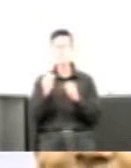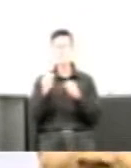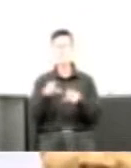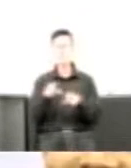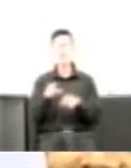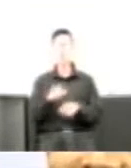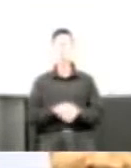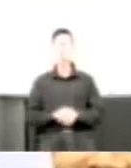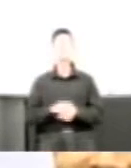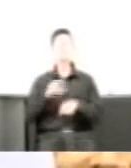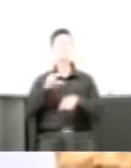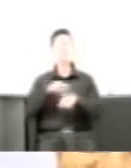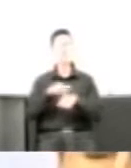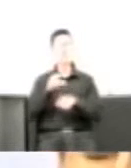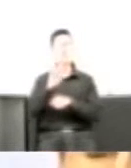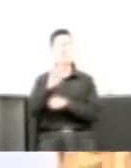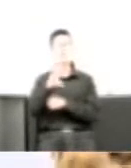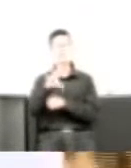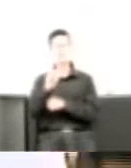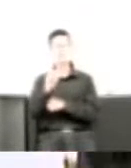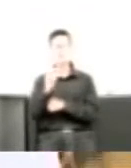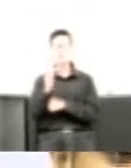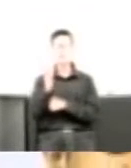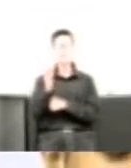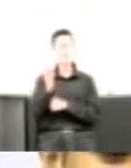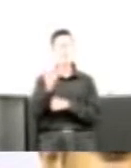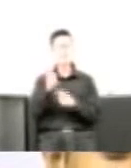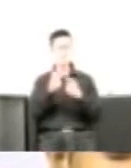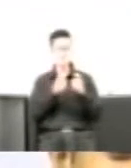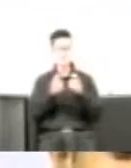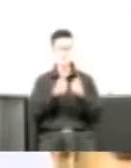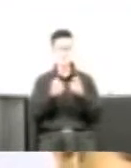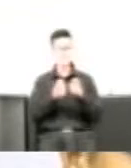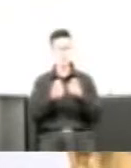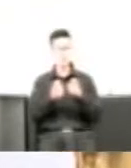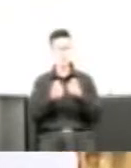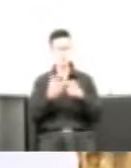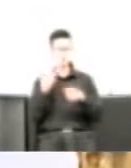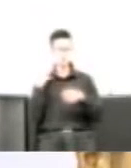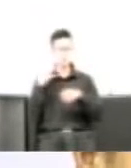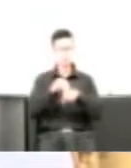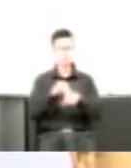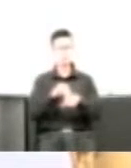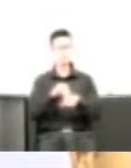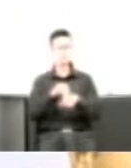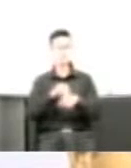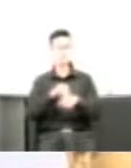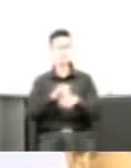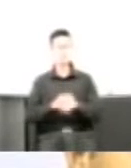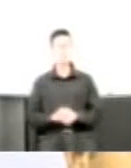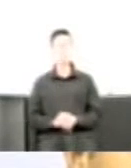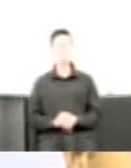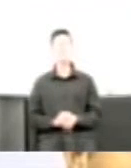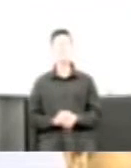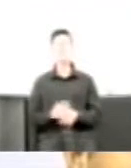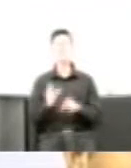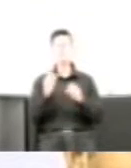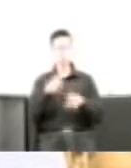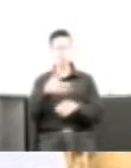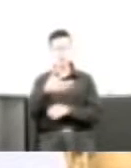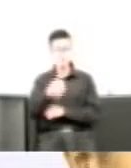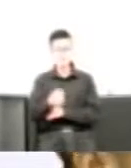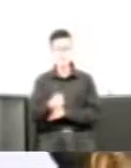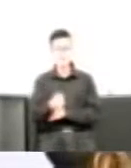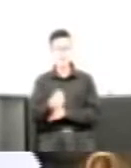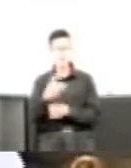al doctor Francisco Moras y Fuentes, que estará moderando este panel de comentarios. También quiero saludar y agradecer a